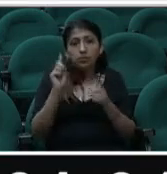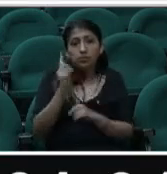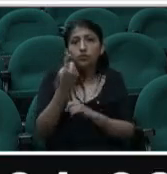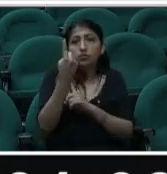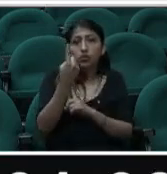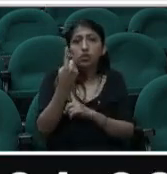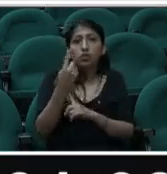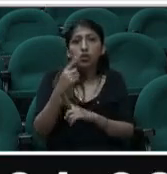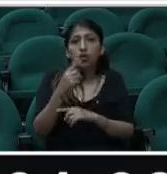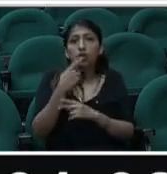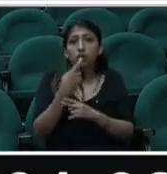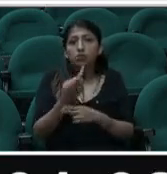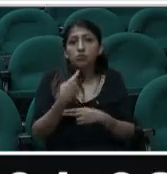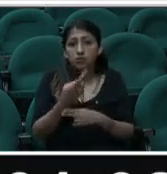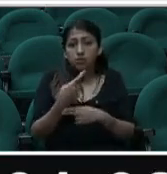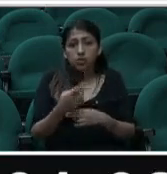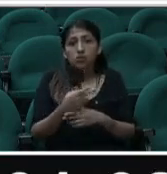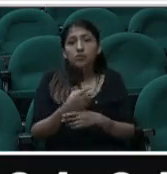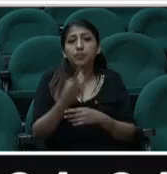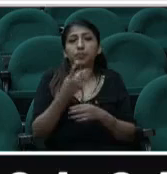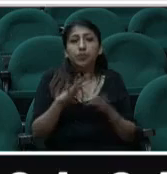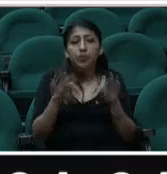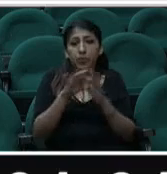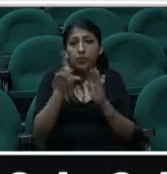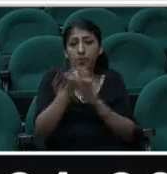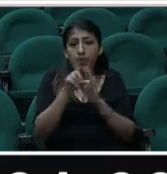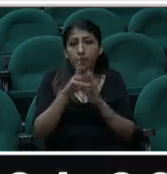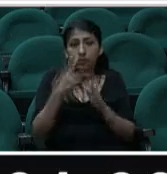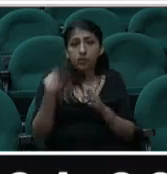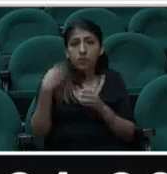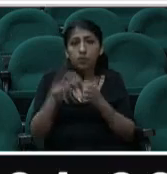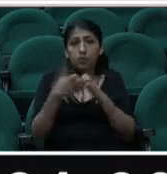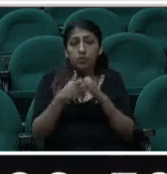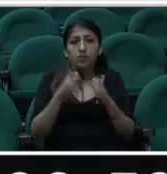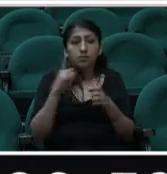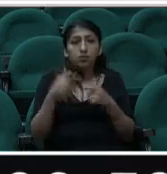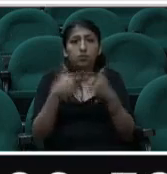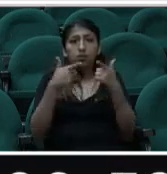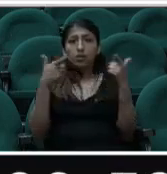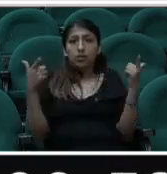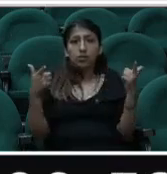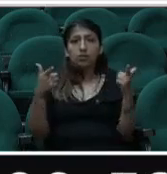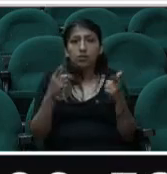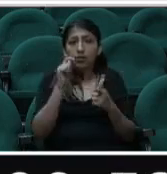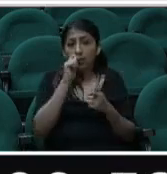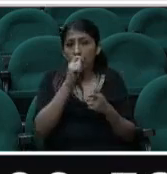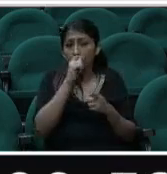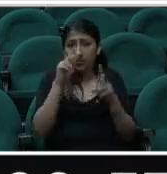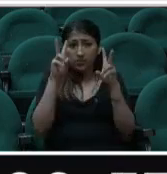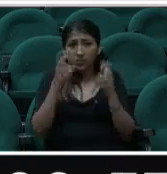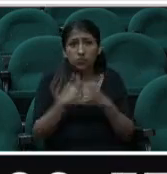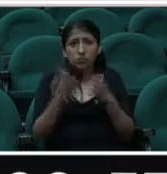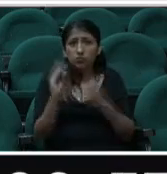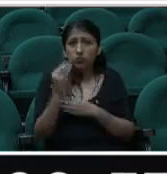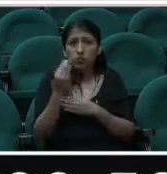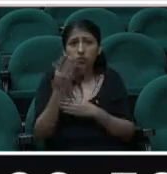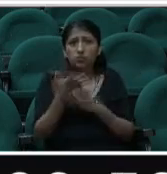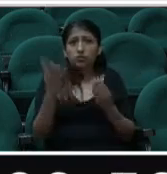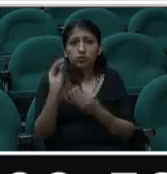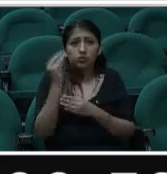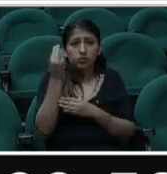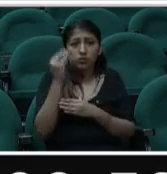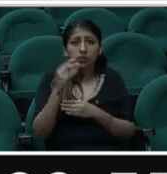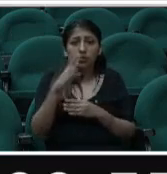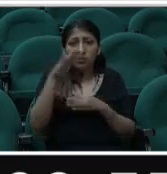sola esté dando resultados porque evidentemente tenemos un problema de salud pública muy grande y el tema de consumo de drogas para muchos jóvenes muchos adolescentes